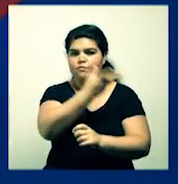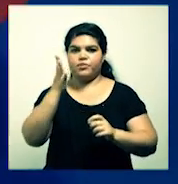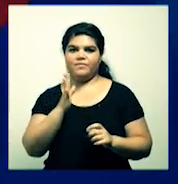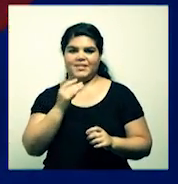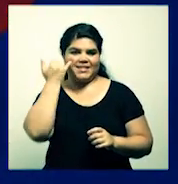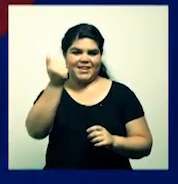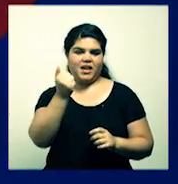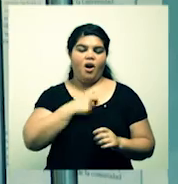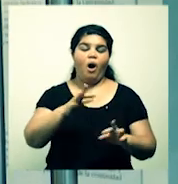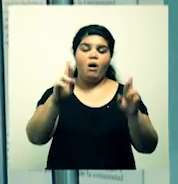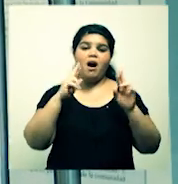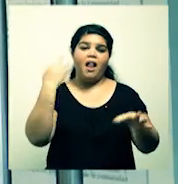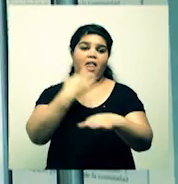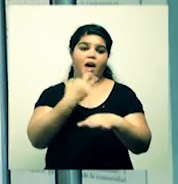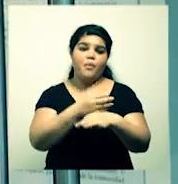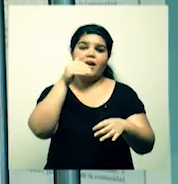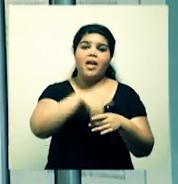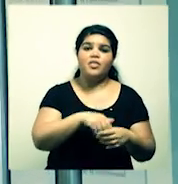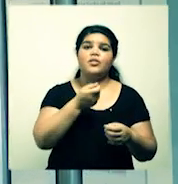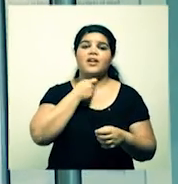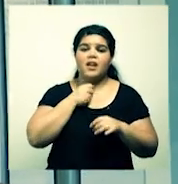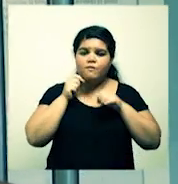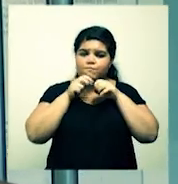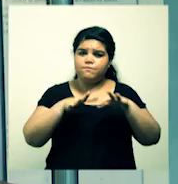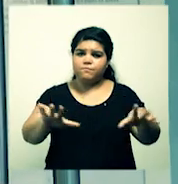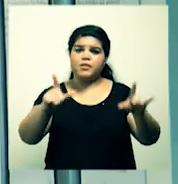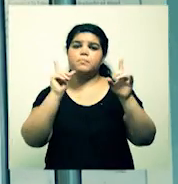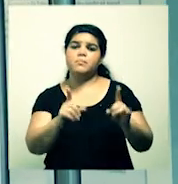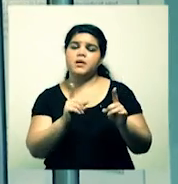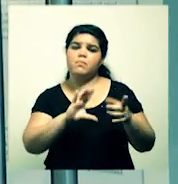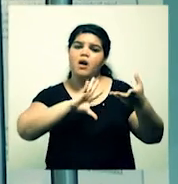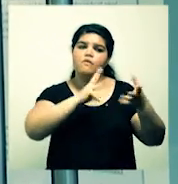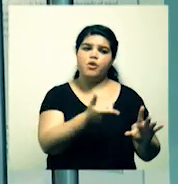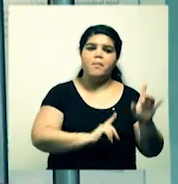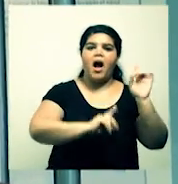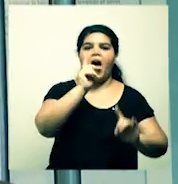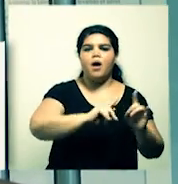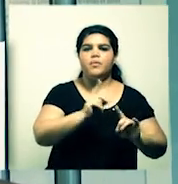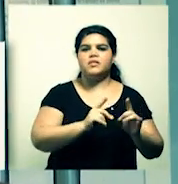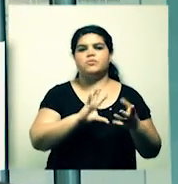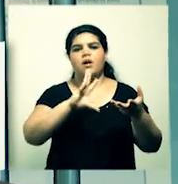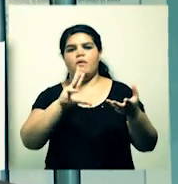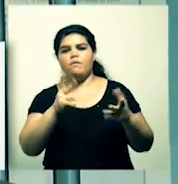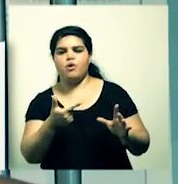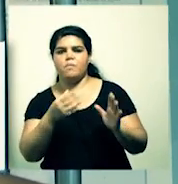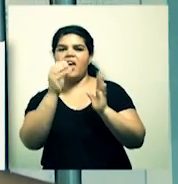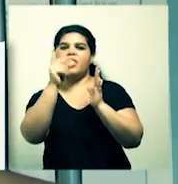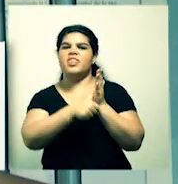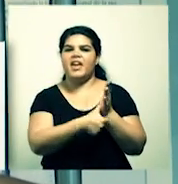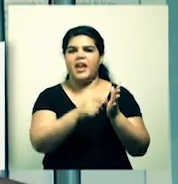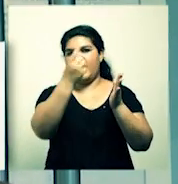la verdad, desde el colegio poder seguir expandiendo el programa, tanto desde la parte técnica, agregarle posibilidad de padrón